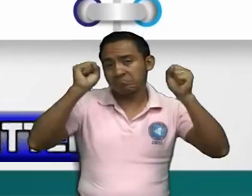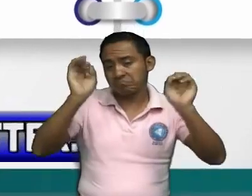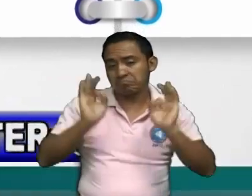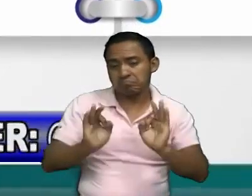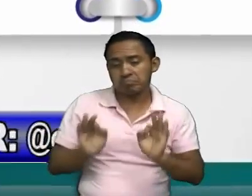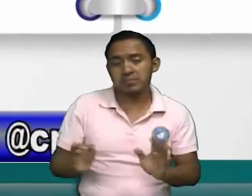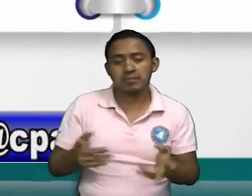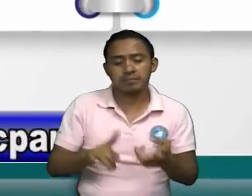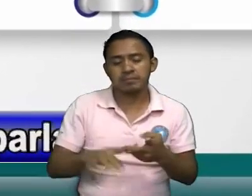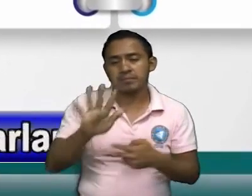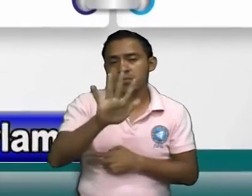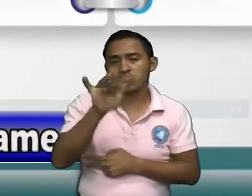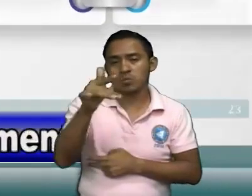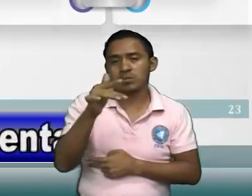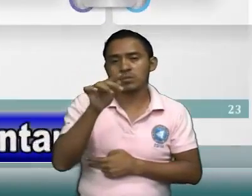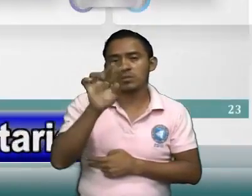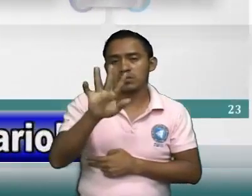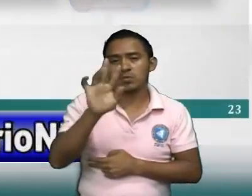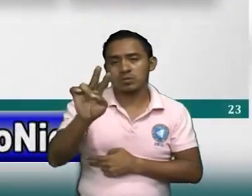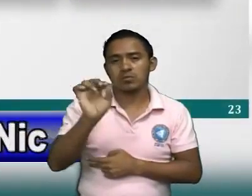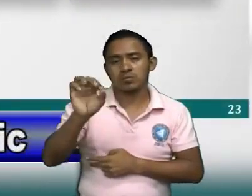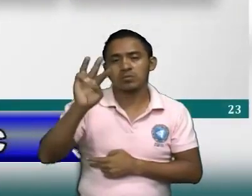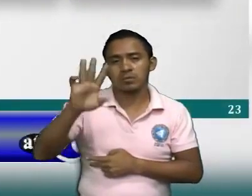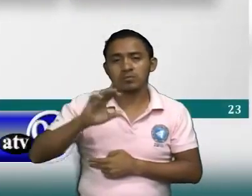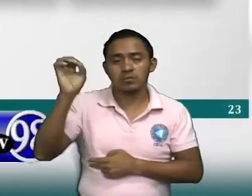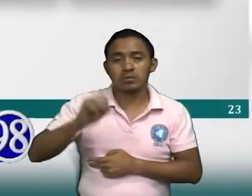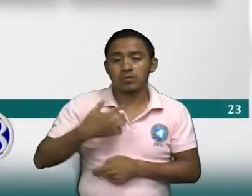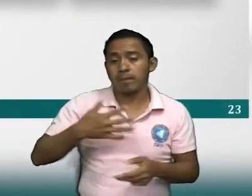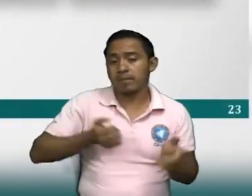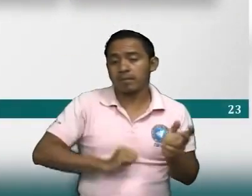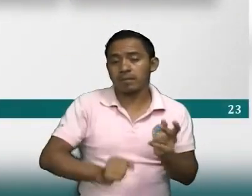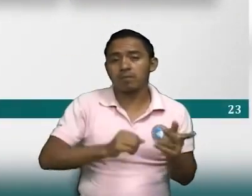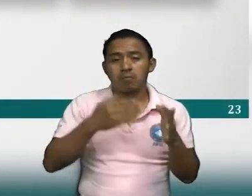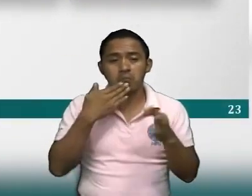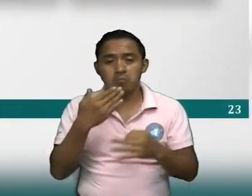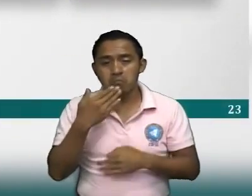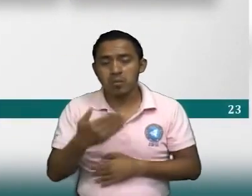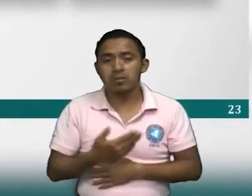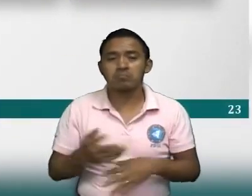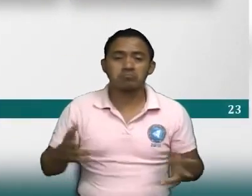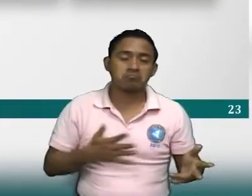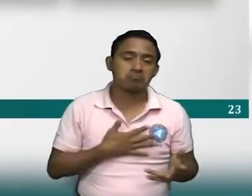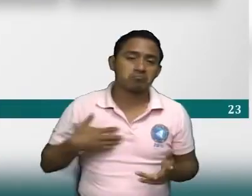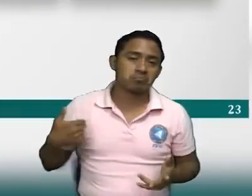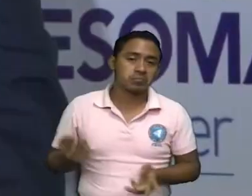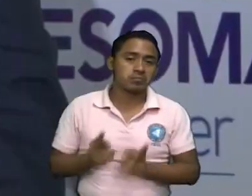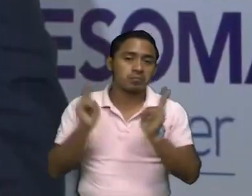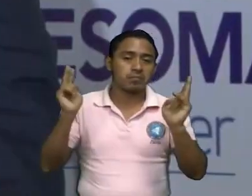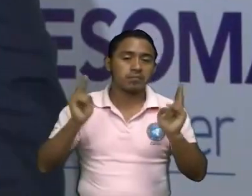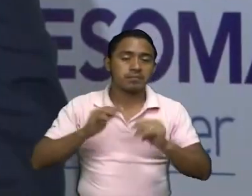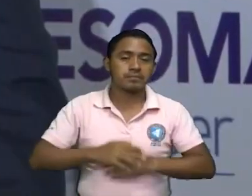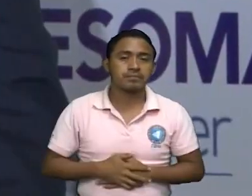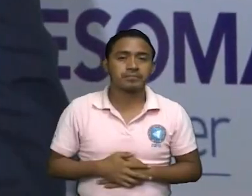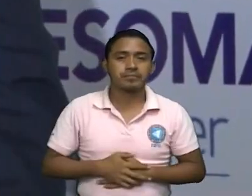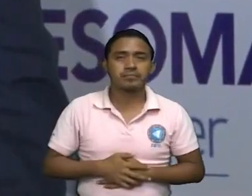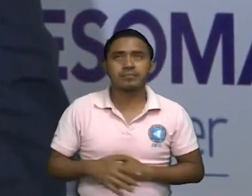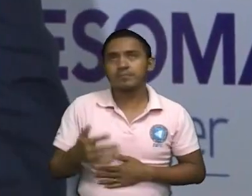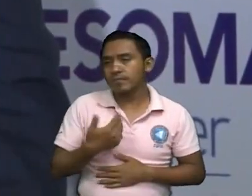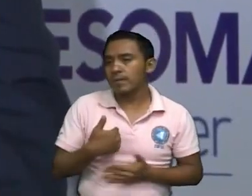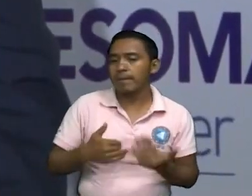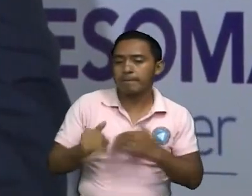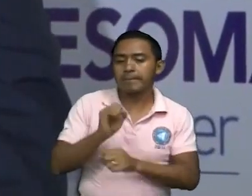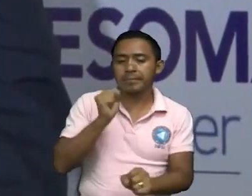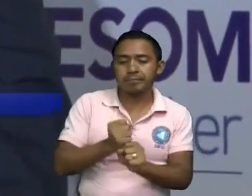vida. El 52.3% considera que sus hijos tendrían una vida mejor. Tendría más oportunidades